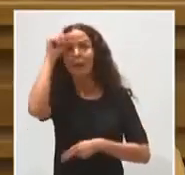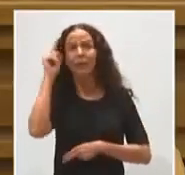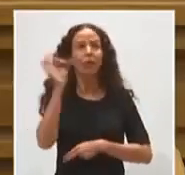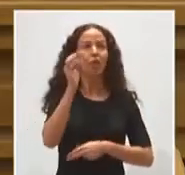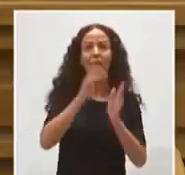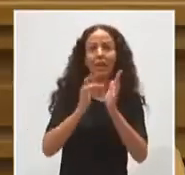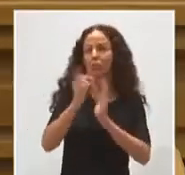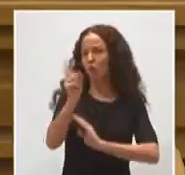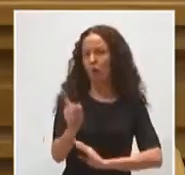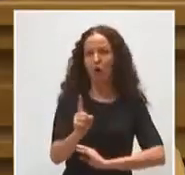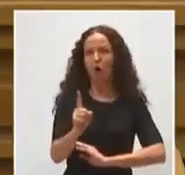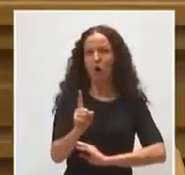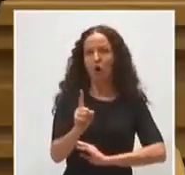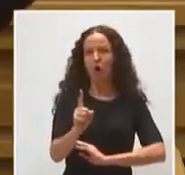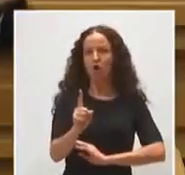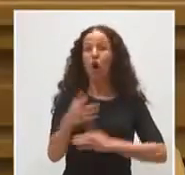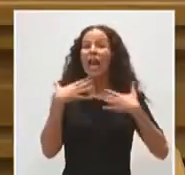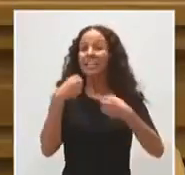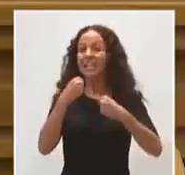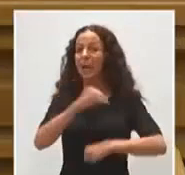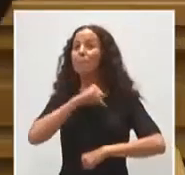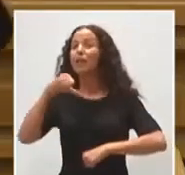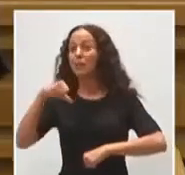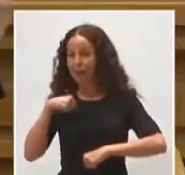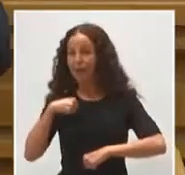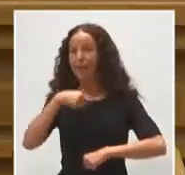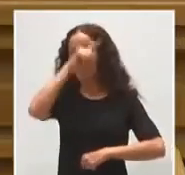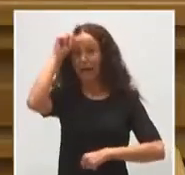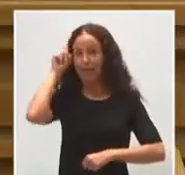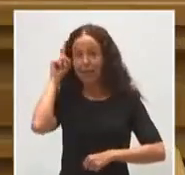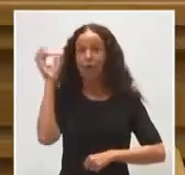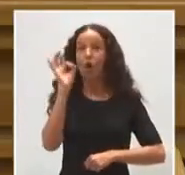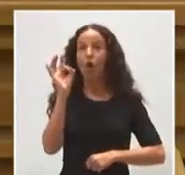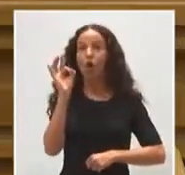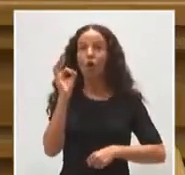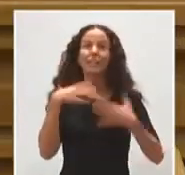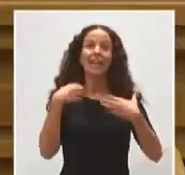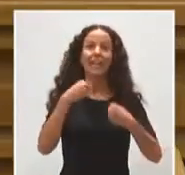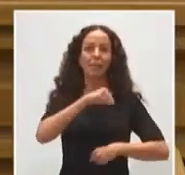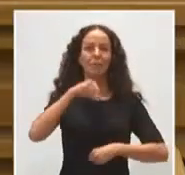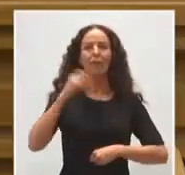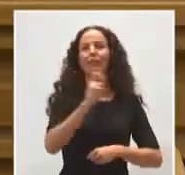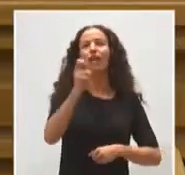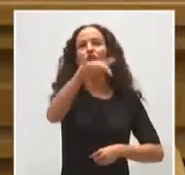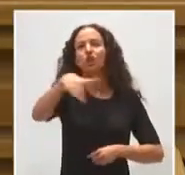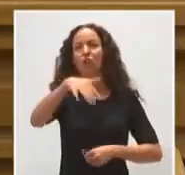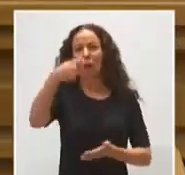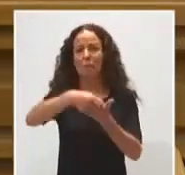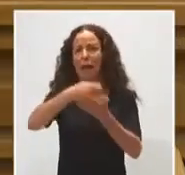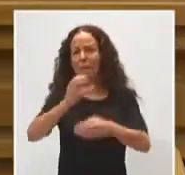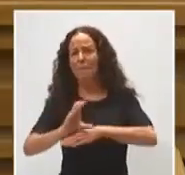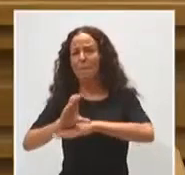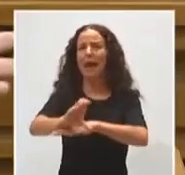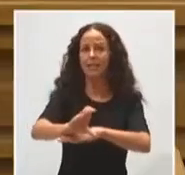valència con la sanidad privada de madrid y con la sanidad privada de otros sitios que paga obviamente mucho más este es el tema